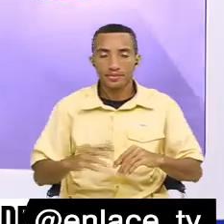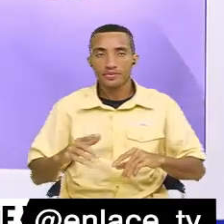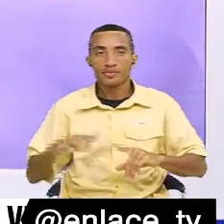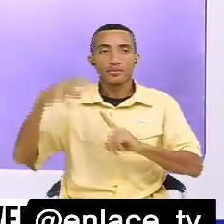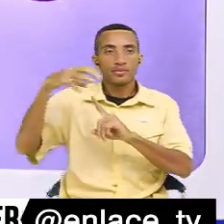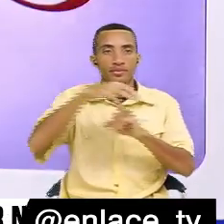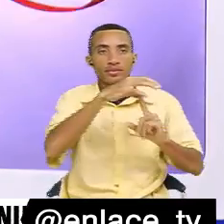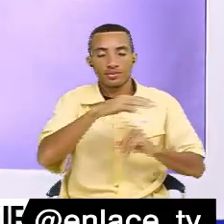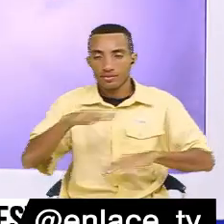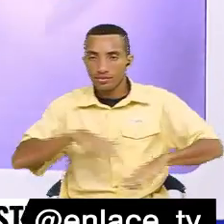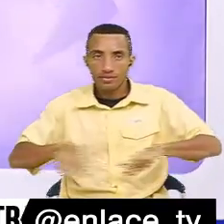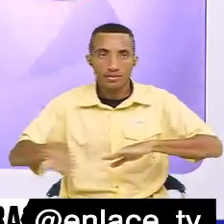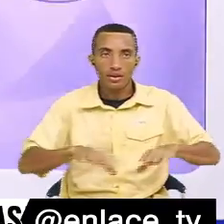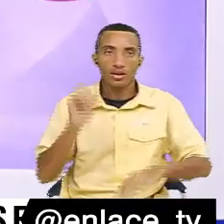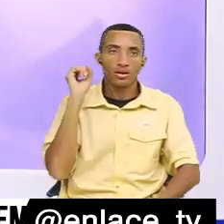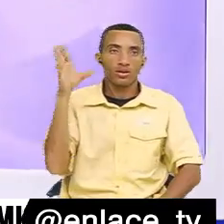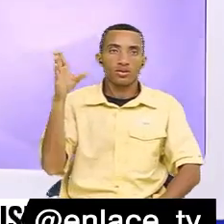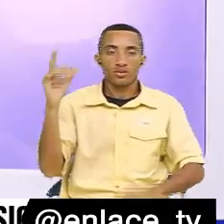están organizando este torneo.